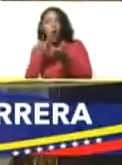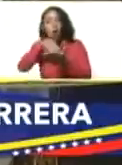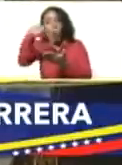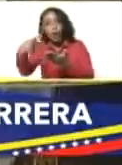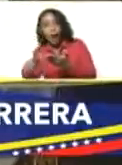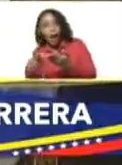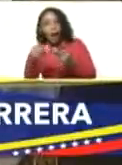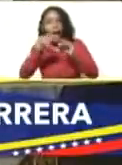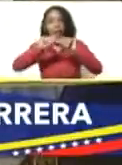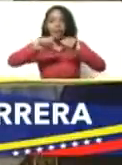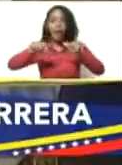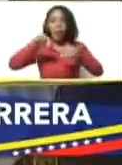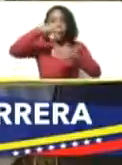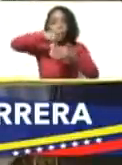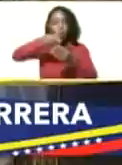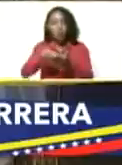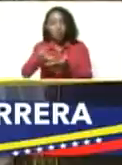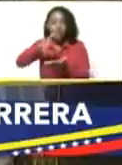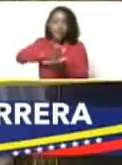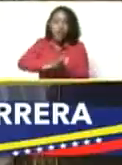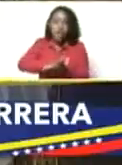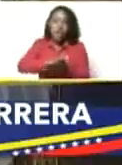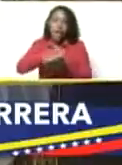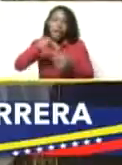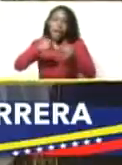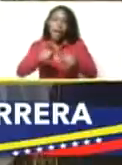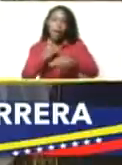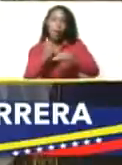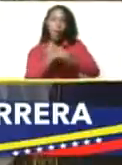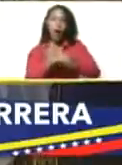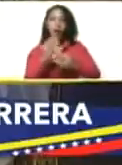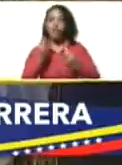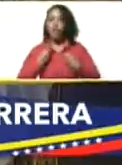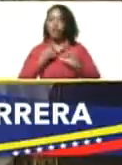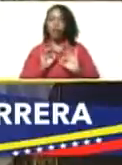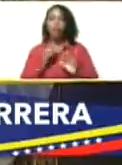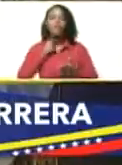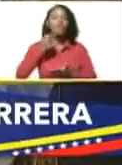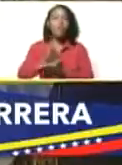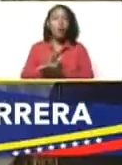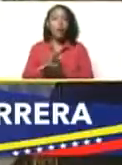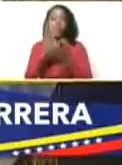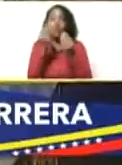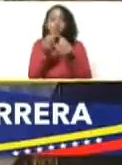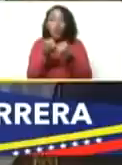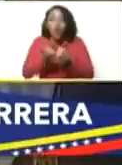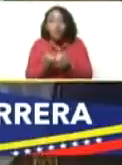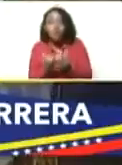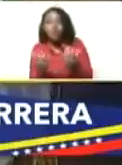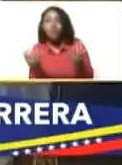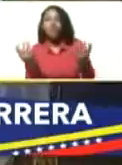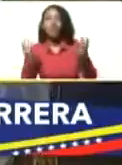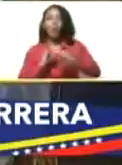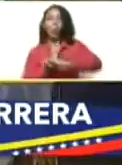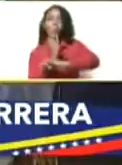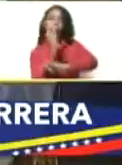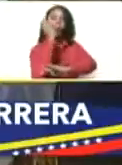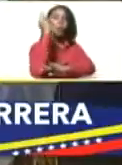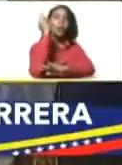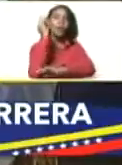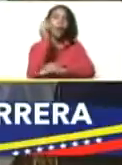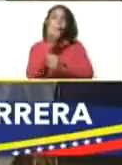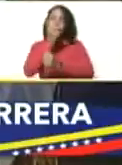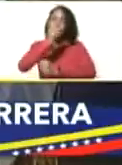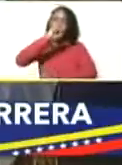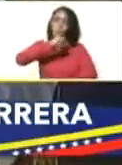muere, queda infecundo. Pero si muere, da mucho fruto. El que se ama a sí mismo